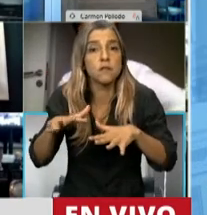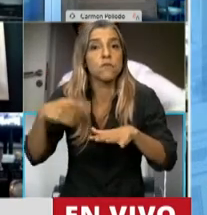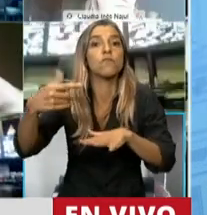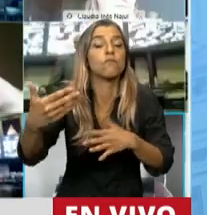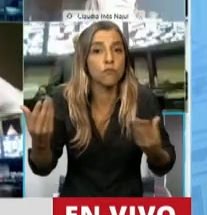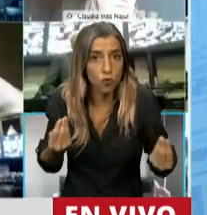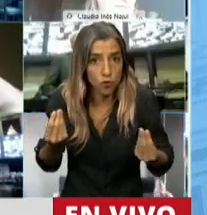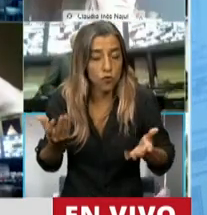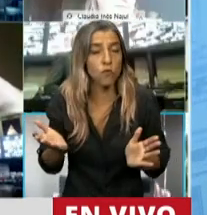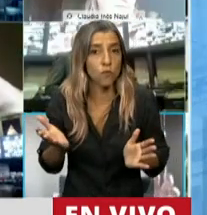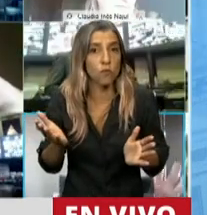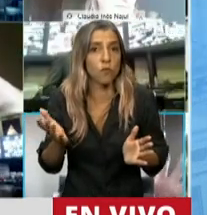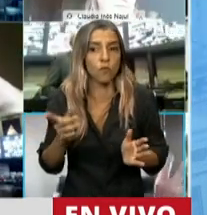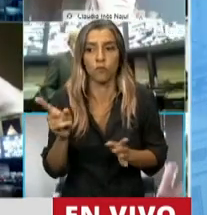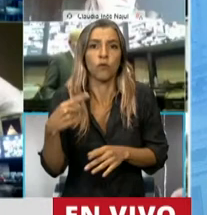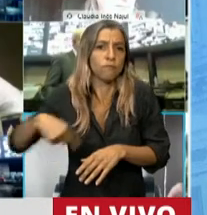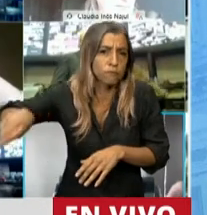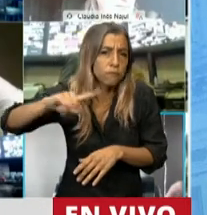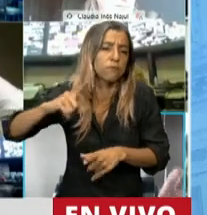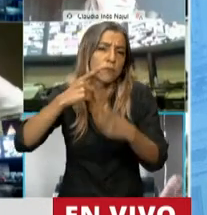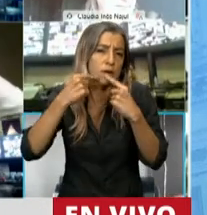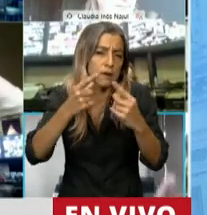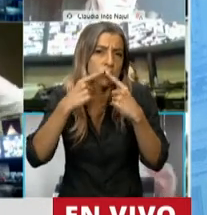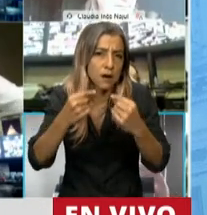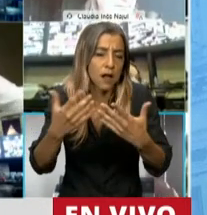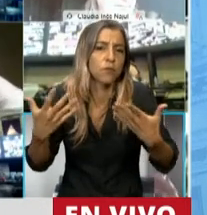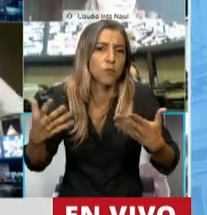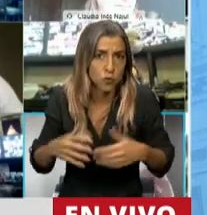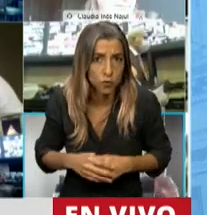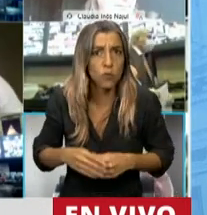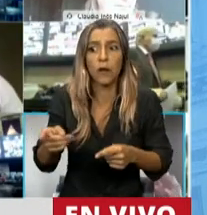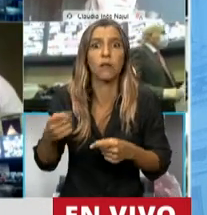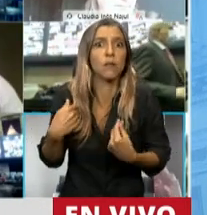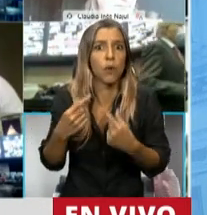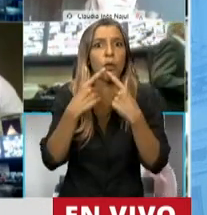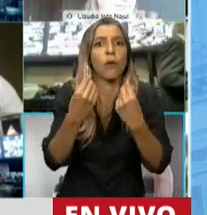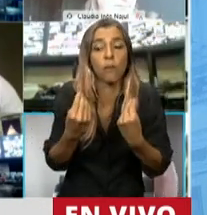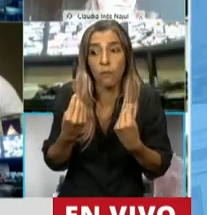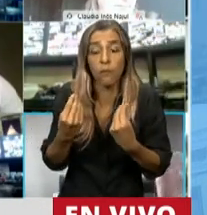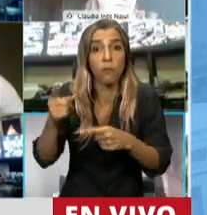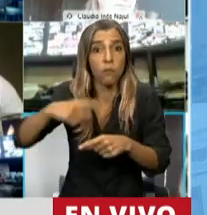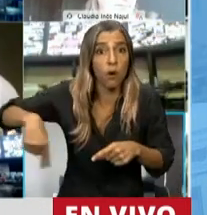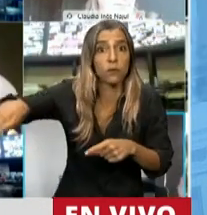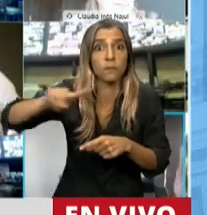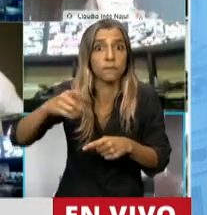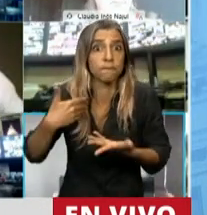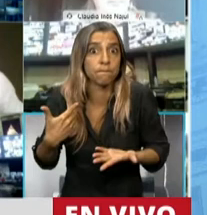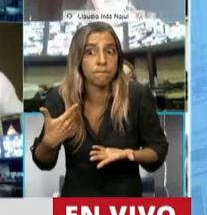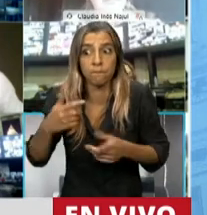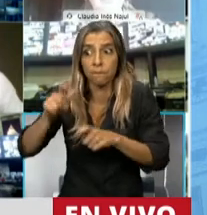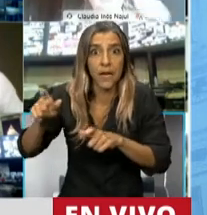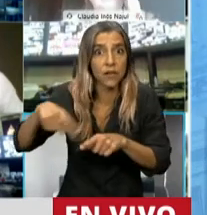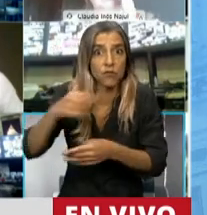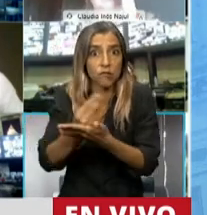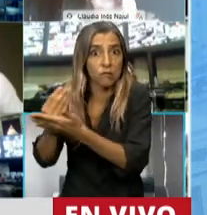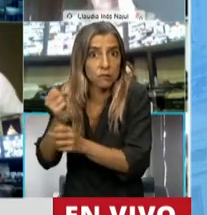Su impacto incluso va más allá del reclamo sectorial porque involucra a cientos de miles de familias que dependen de este servicio que es